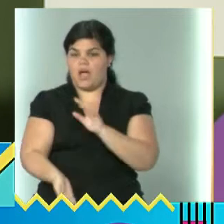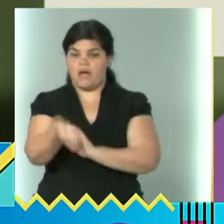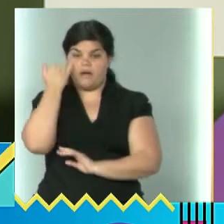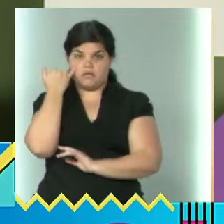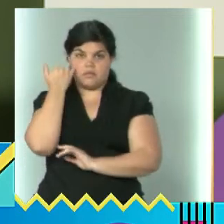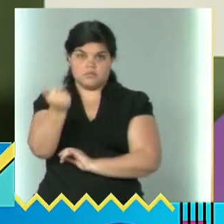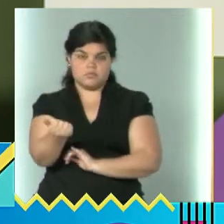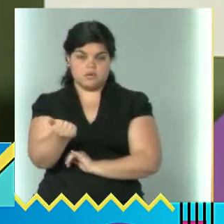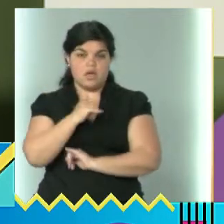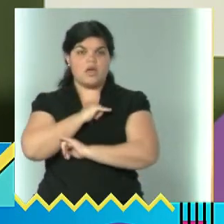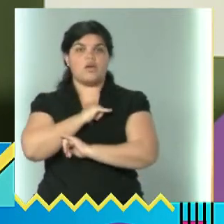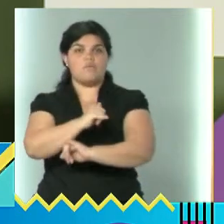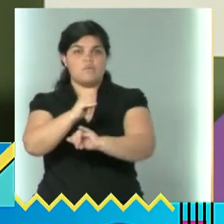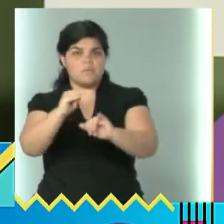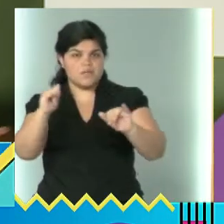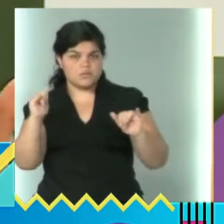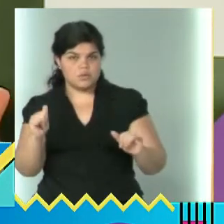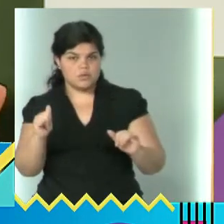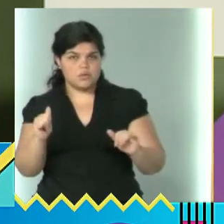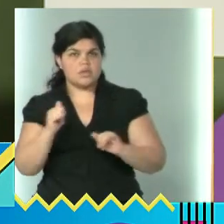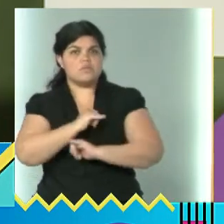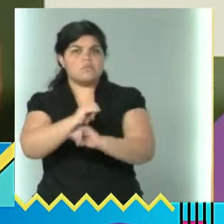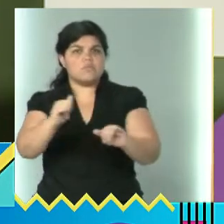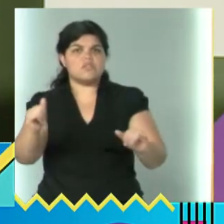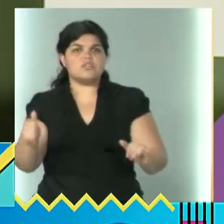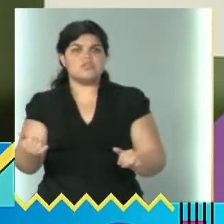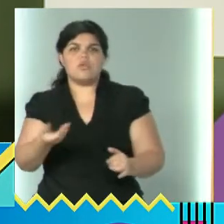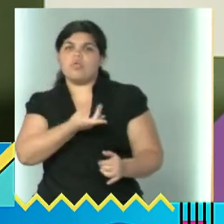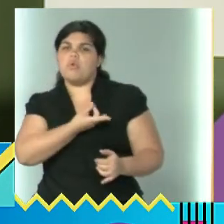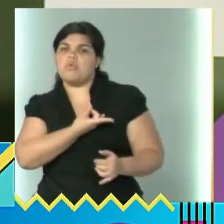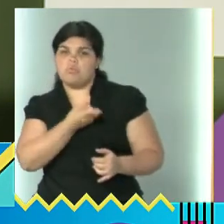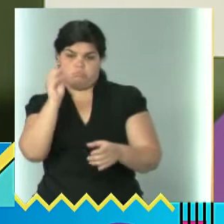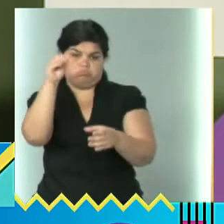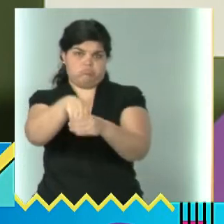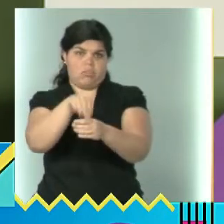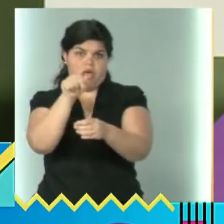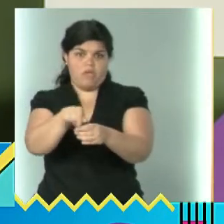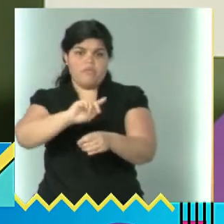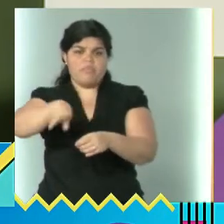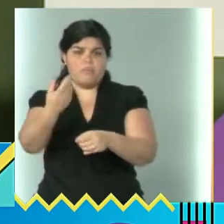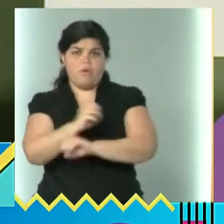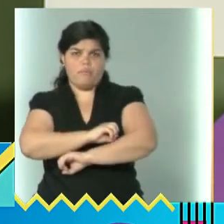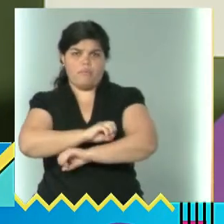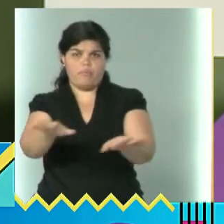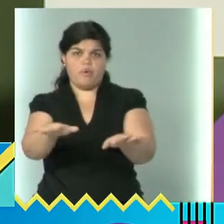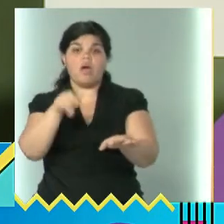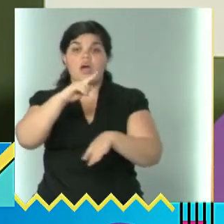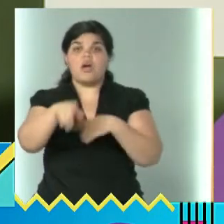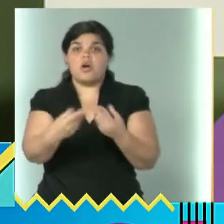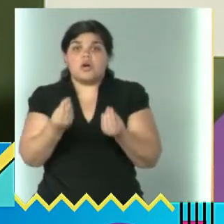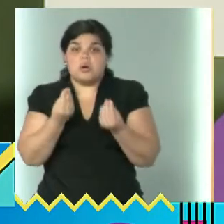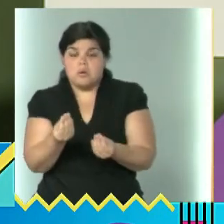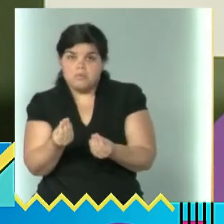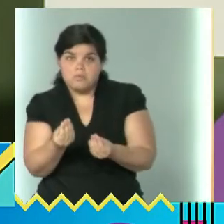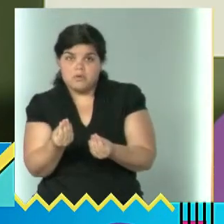La información. La información queda allí. Luego se monopoliza. ¿Qué pasa con esta información? ¿Cómo se utiliza? ¿Hasta